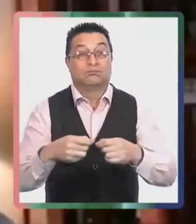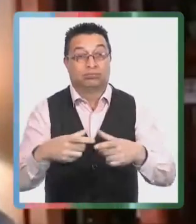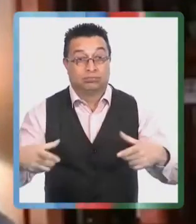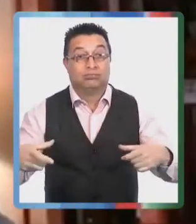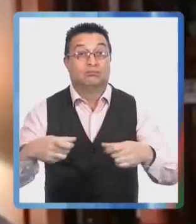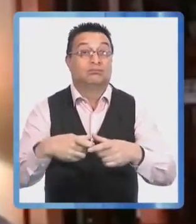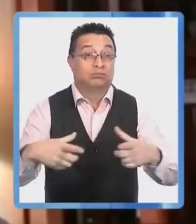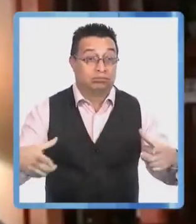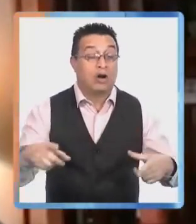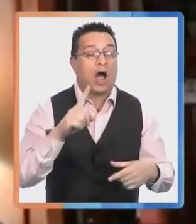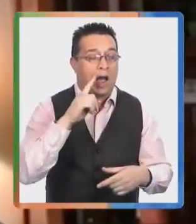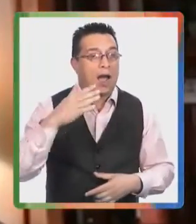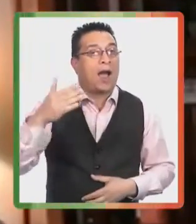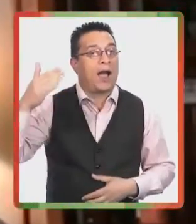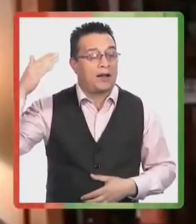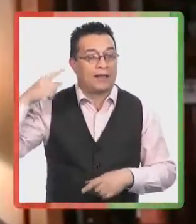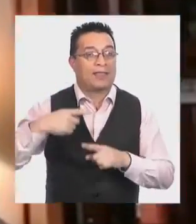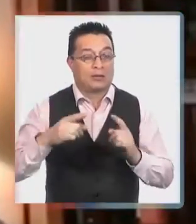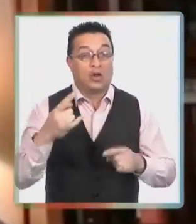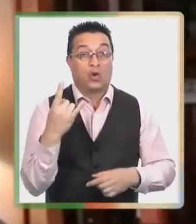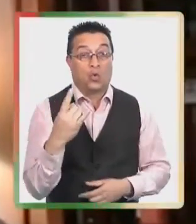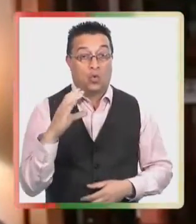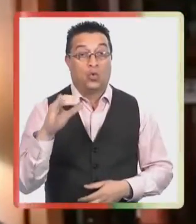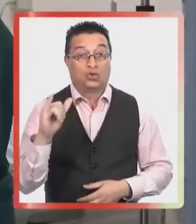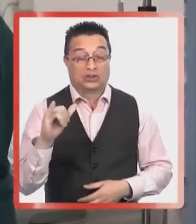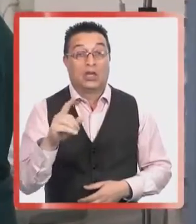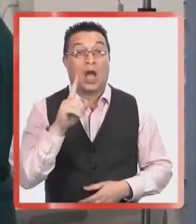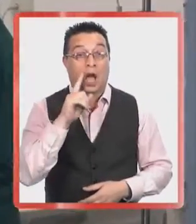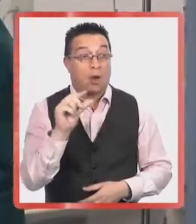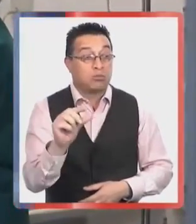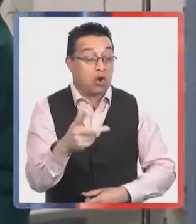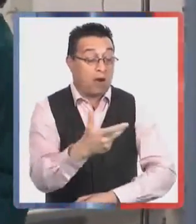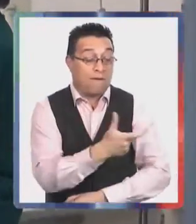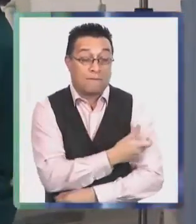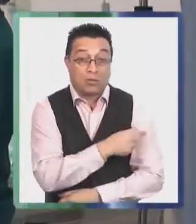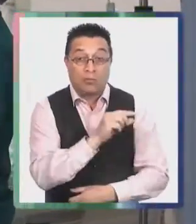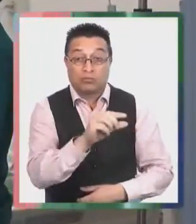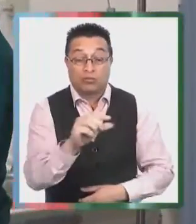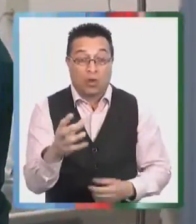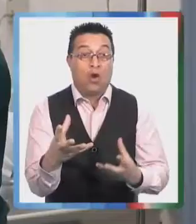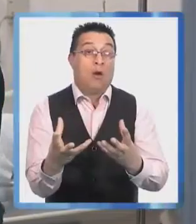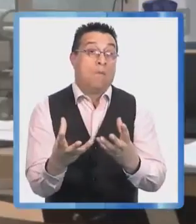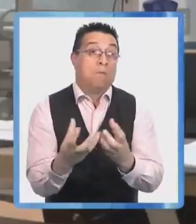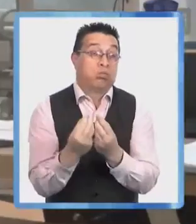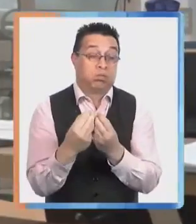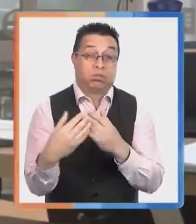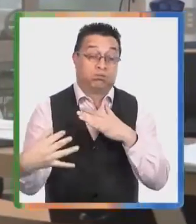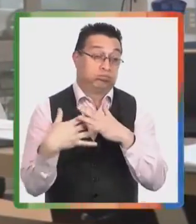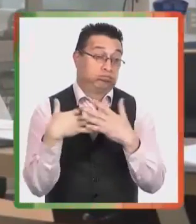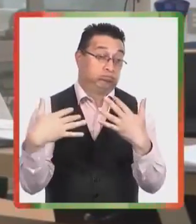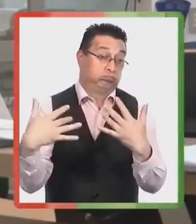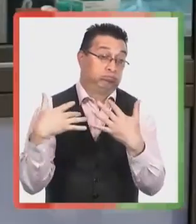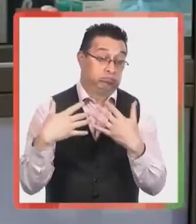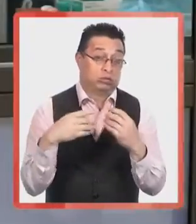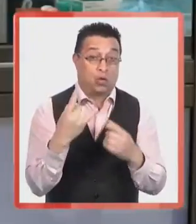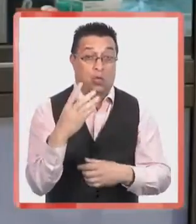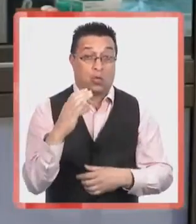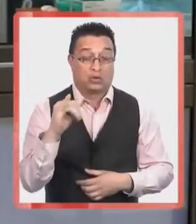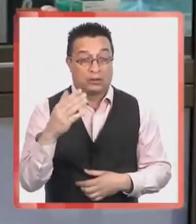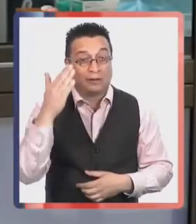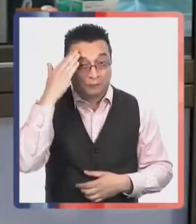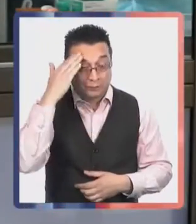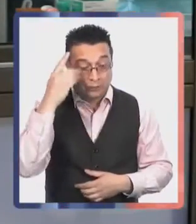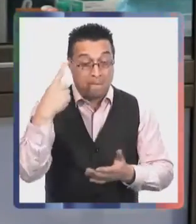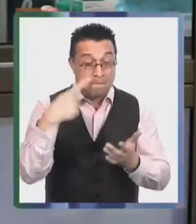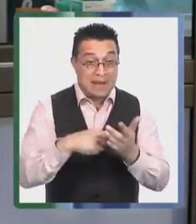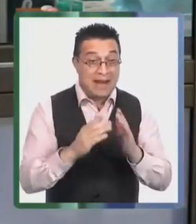o la tercera ola, donde la UCI, cuando teníamos pocos vacunados todavía, se llenaba de pacientes. Acuérdese que